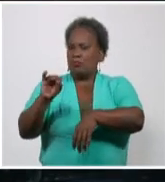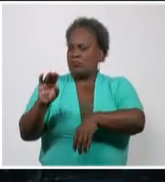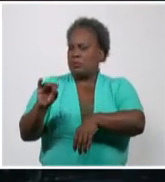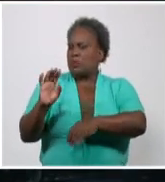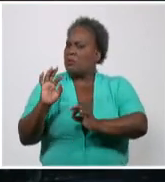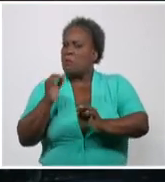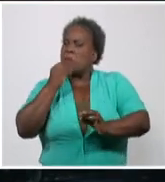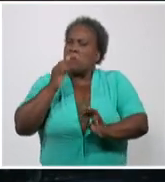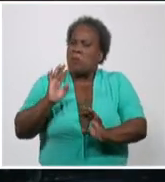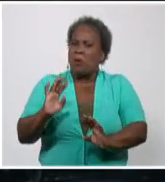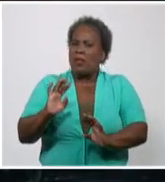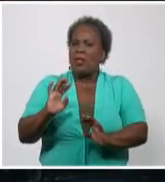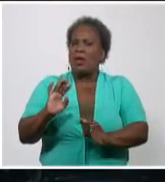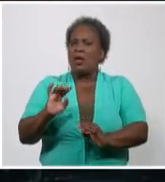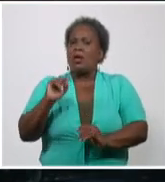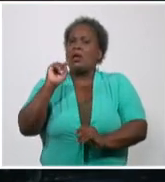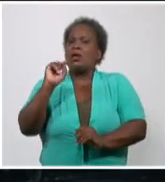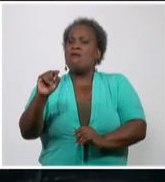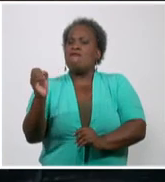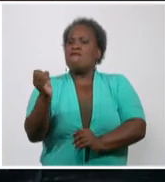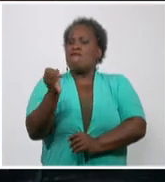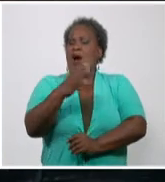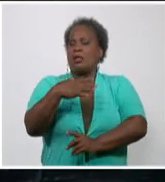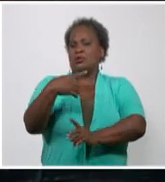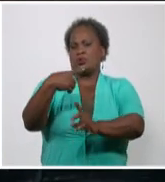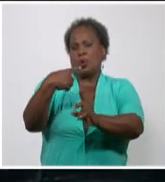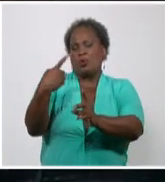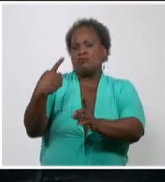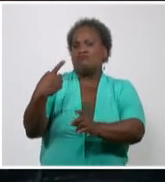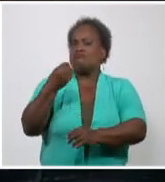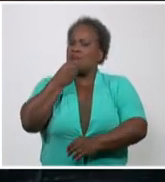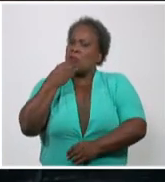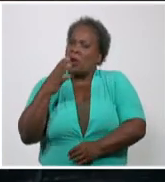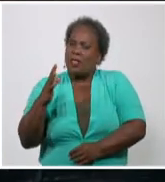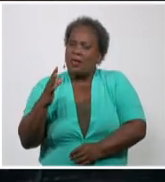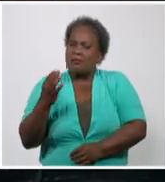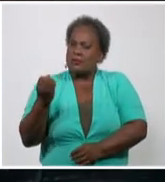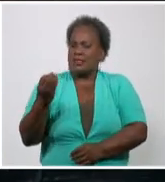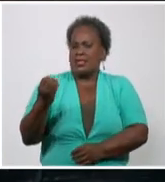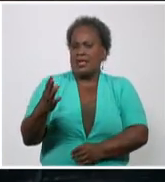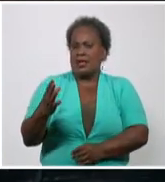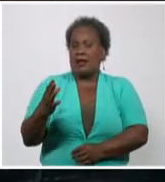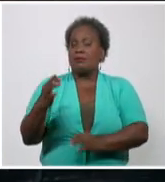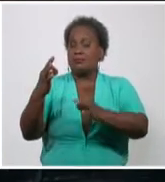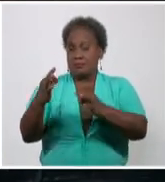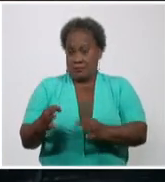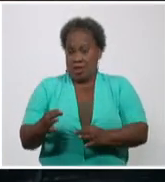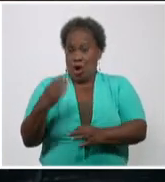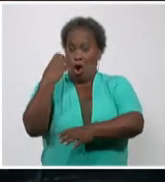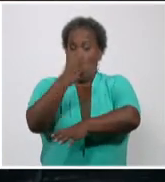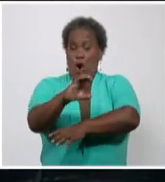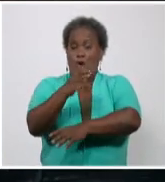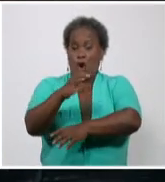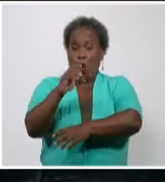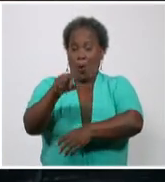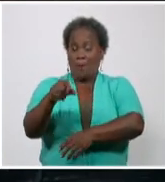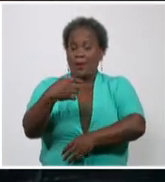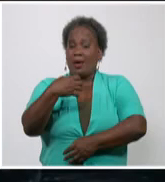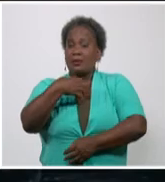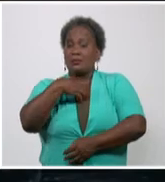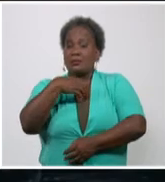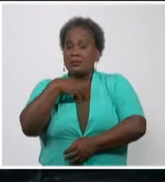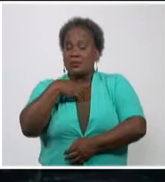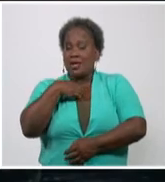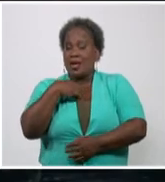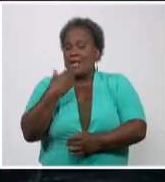después dice que se trata de un falso positivo. En lo que hay que ser honestos, el Estado colombiano tiene un máster y varios